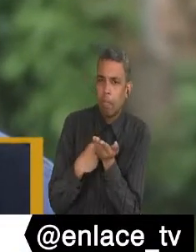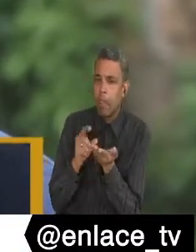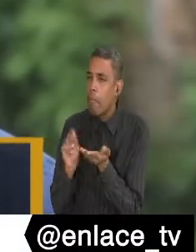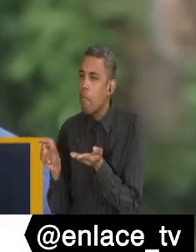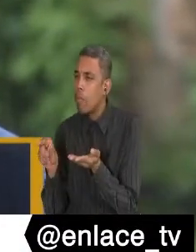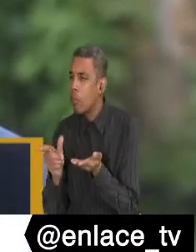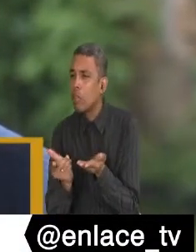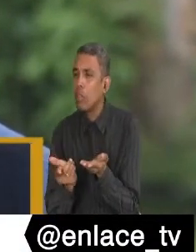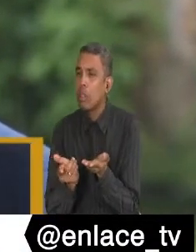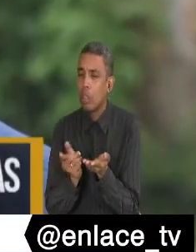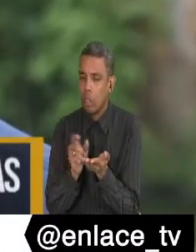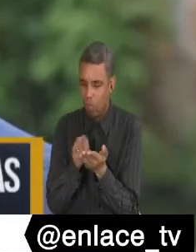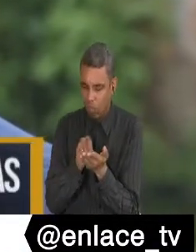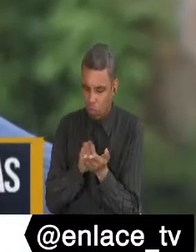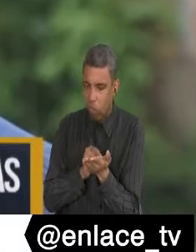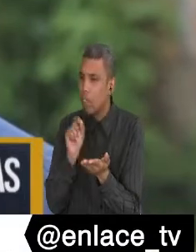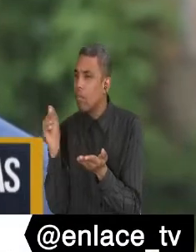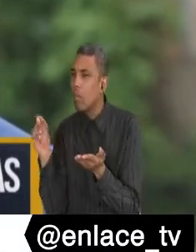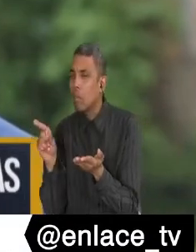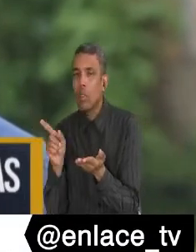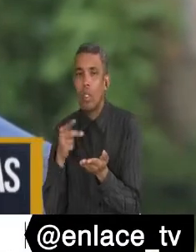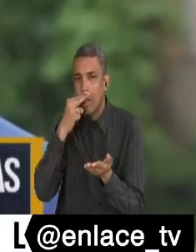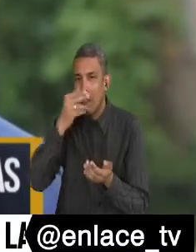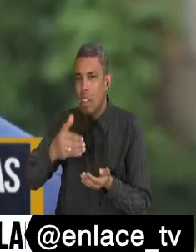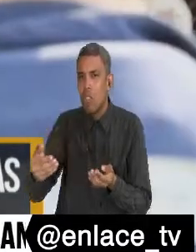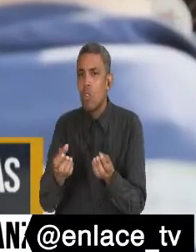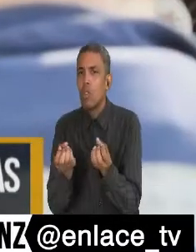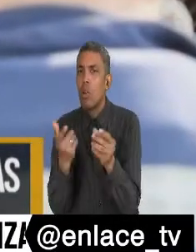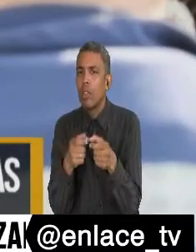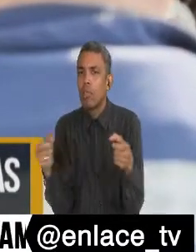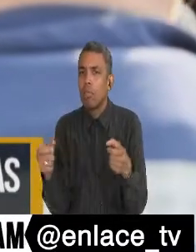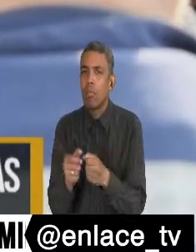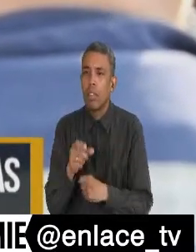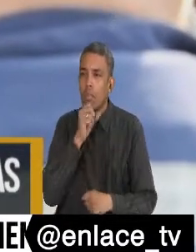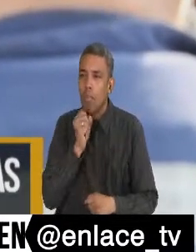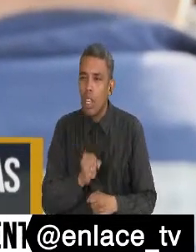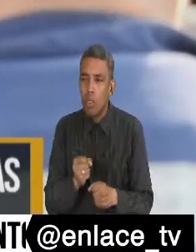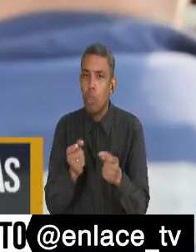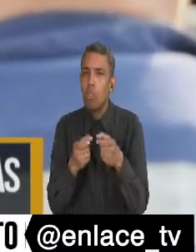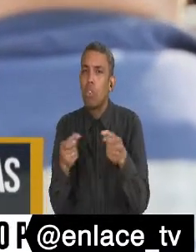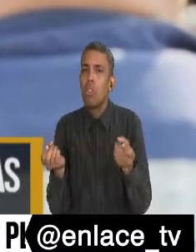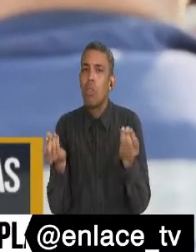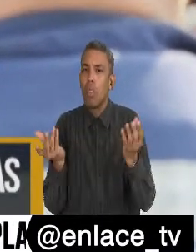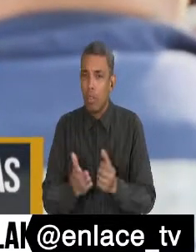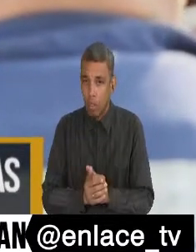son personas adultas de la tercera edad, si son